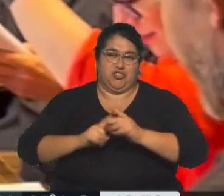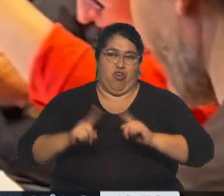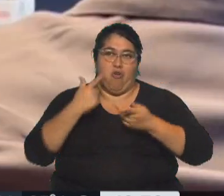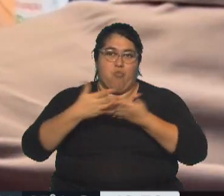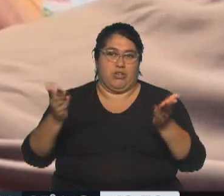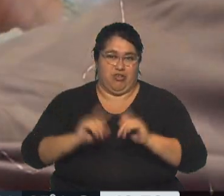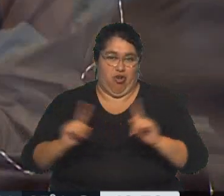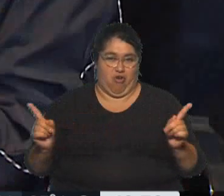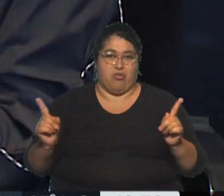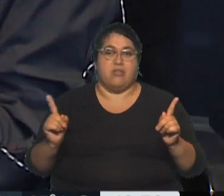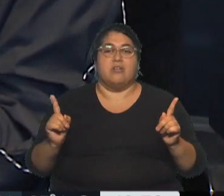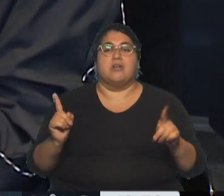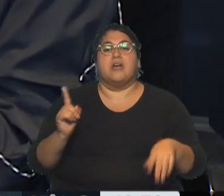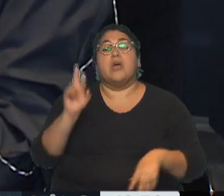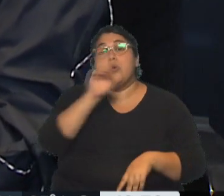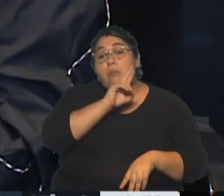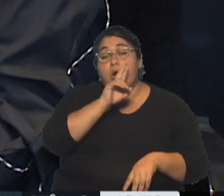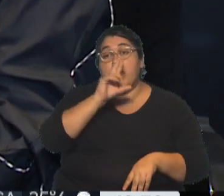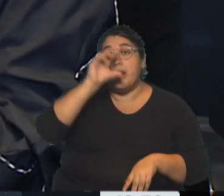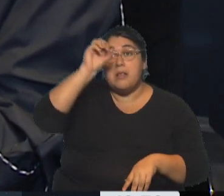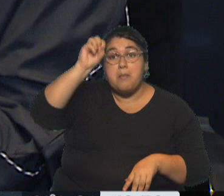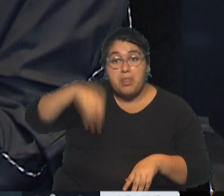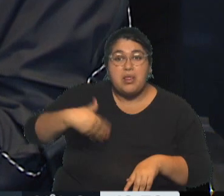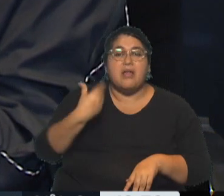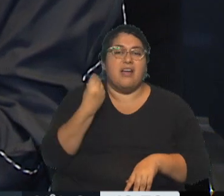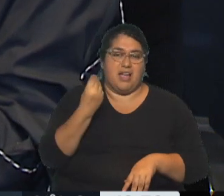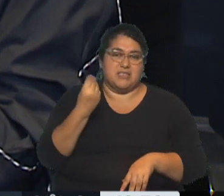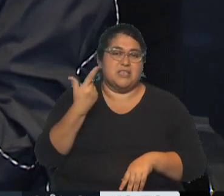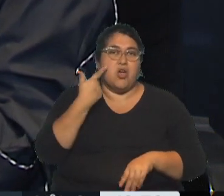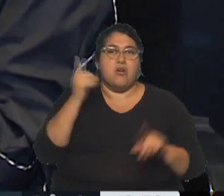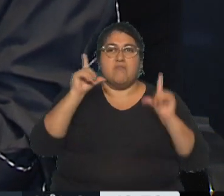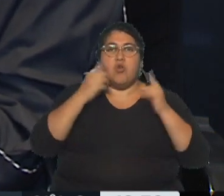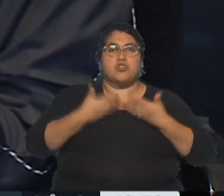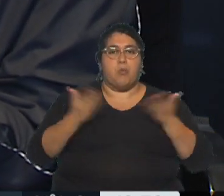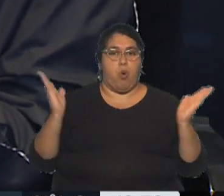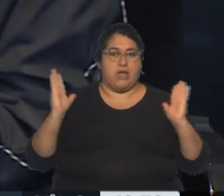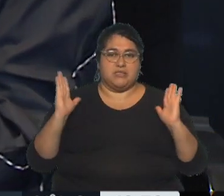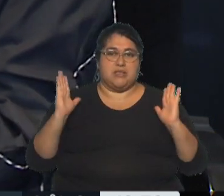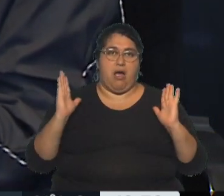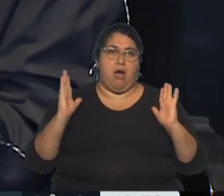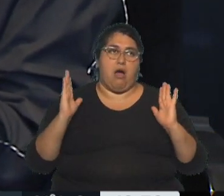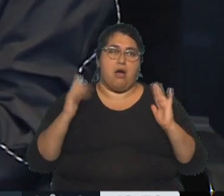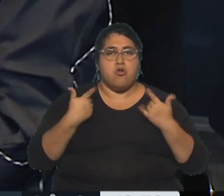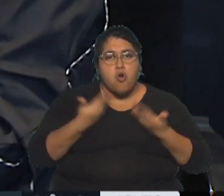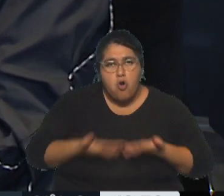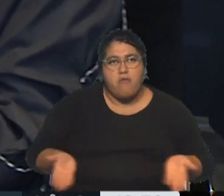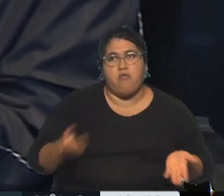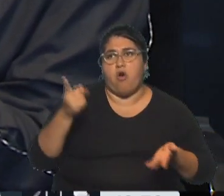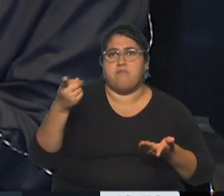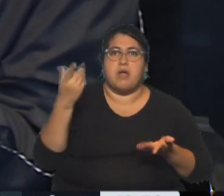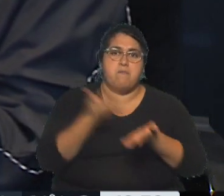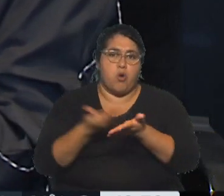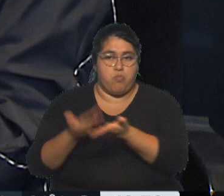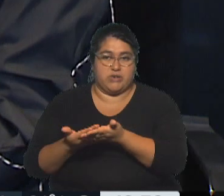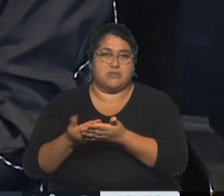Barone. Bueno, y es una mujer que en principio no se muestra del todo muy convencida con lo que se plantea, pero no toma